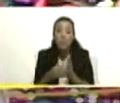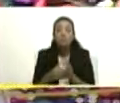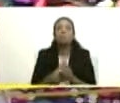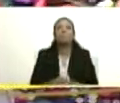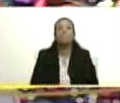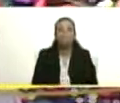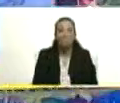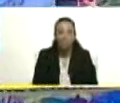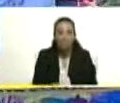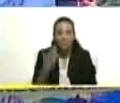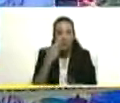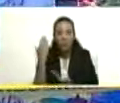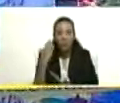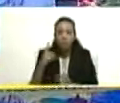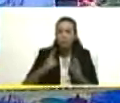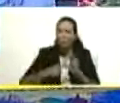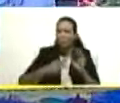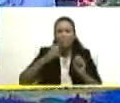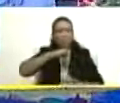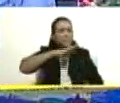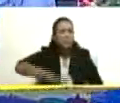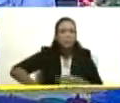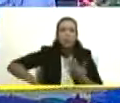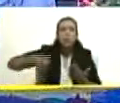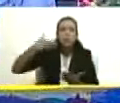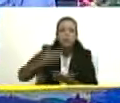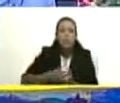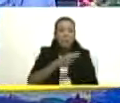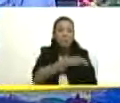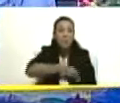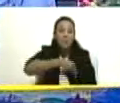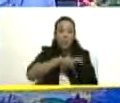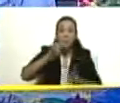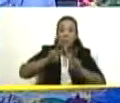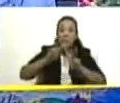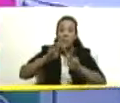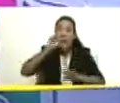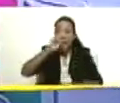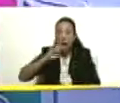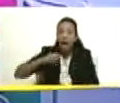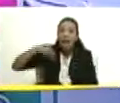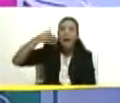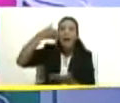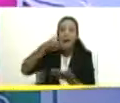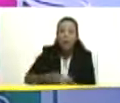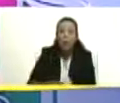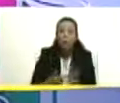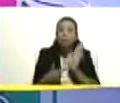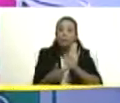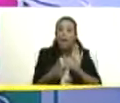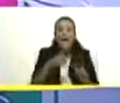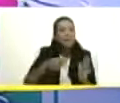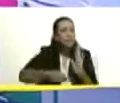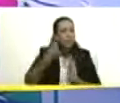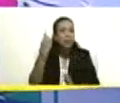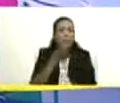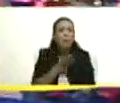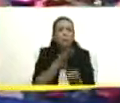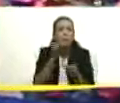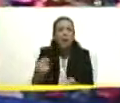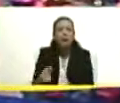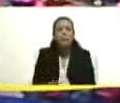4.800.000. Hito histórico de la gran misión Vivienda Venezuela. Y nos vamos de una vez a entregar esa